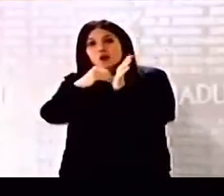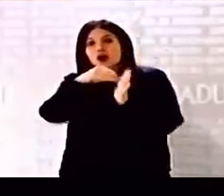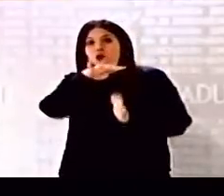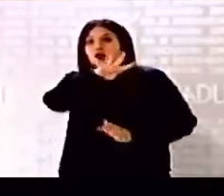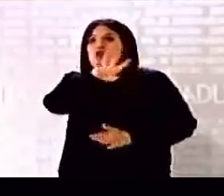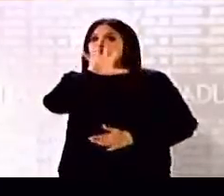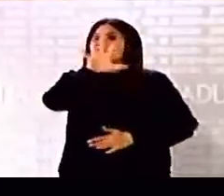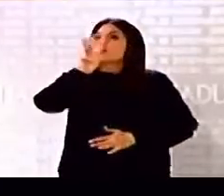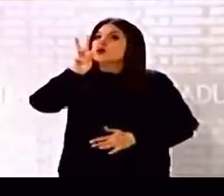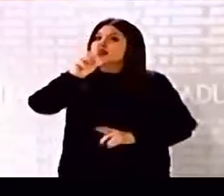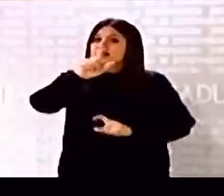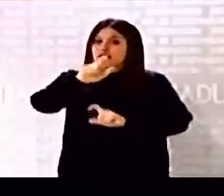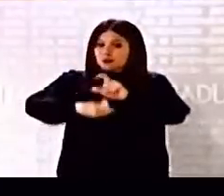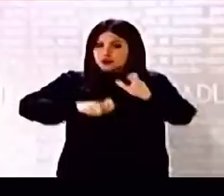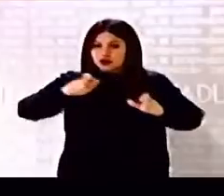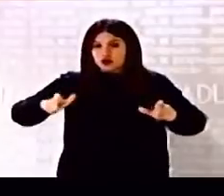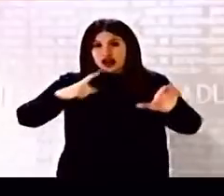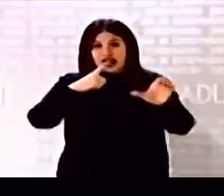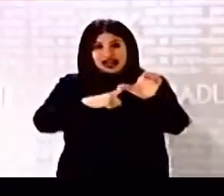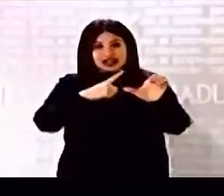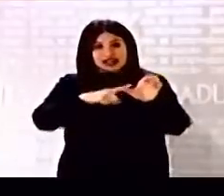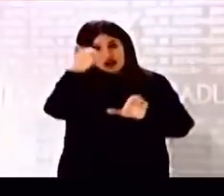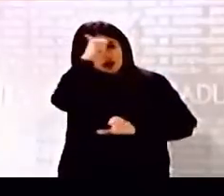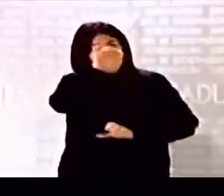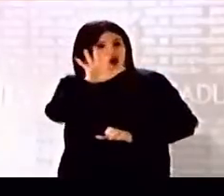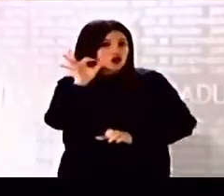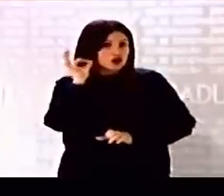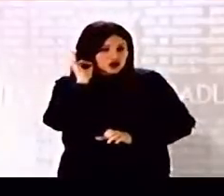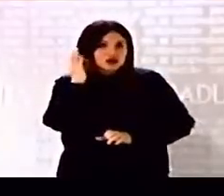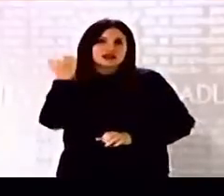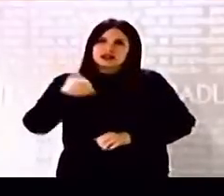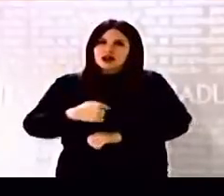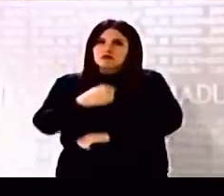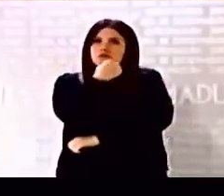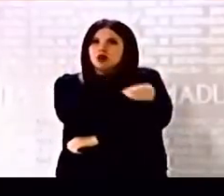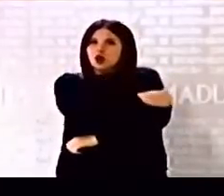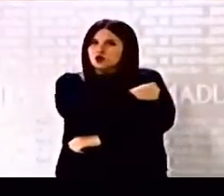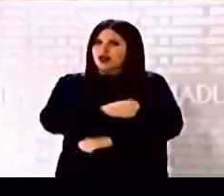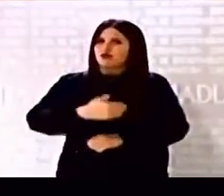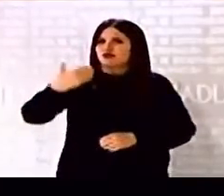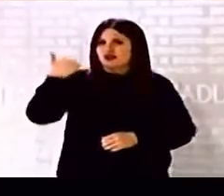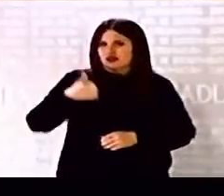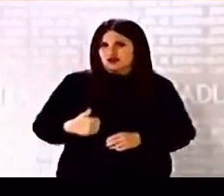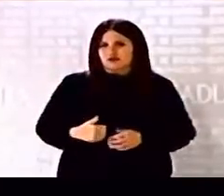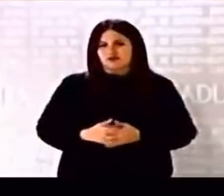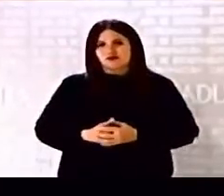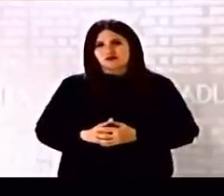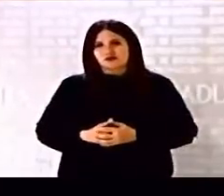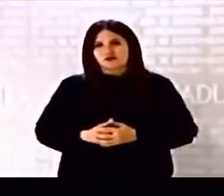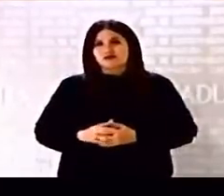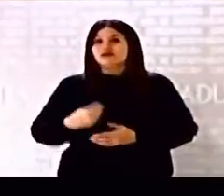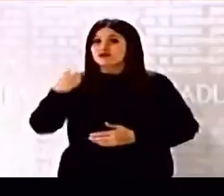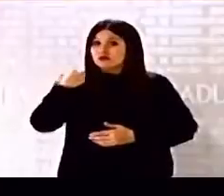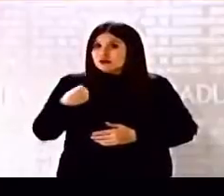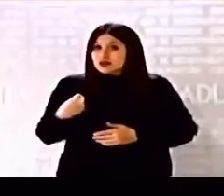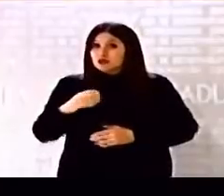88.453 extremeños y extremeñas vacunados a día de hoy. Y de ellos